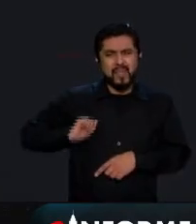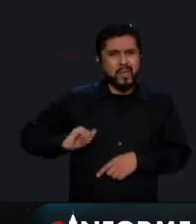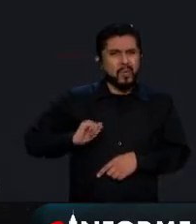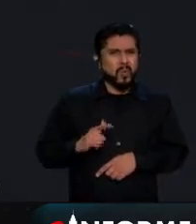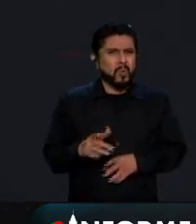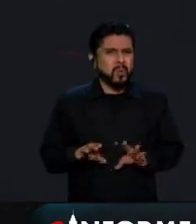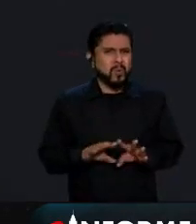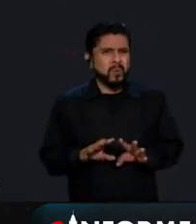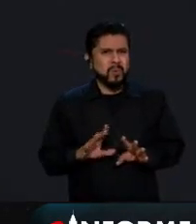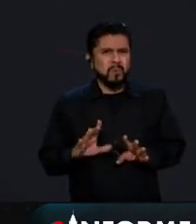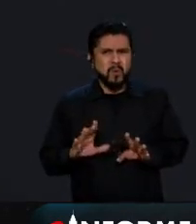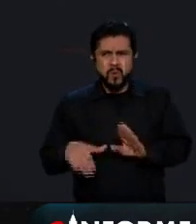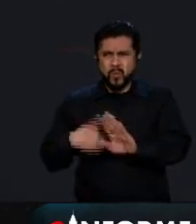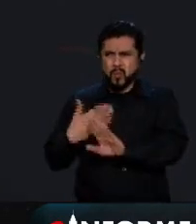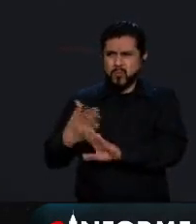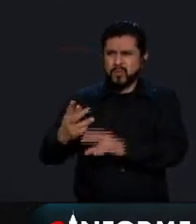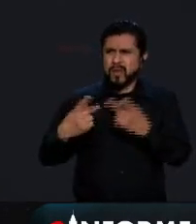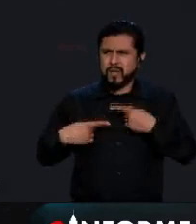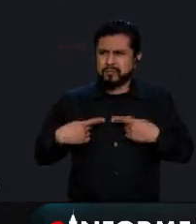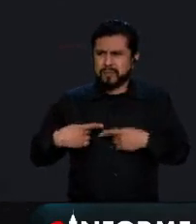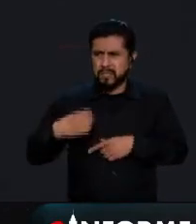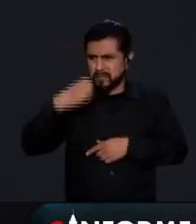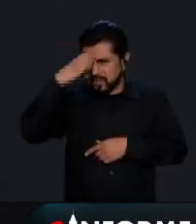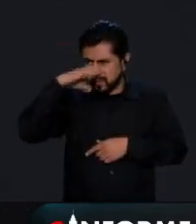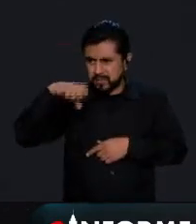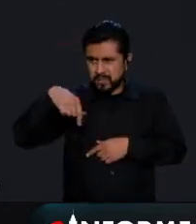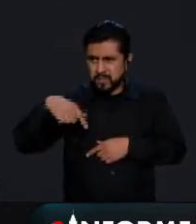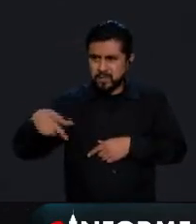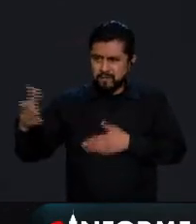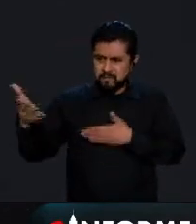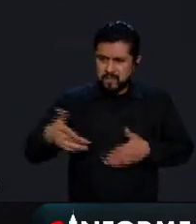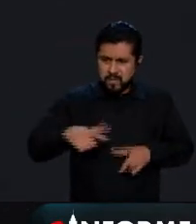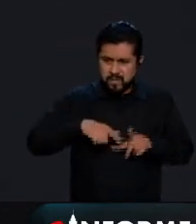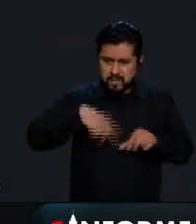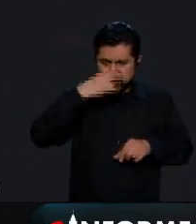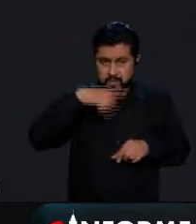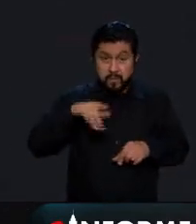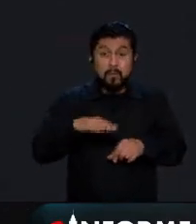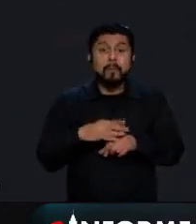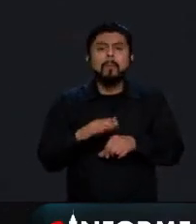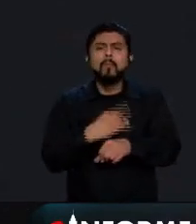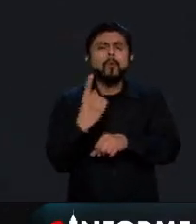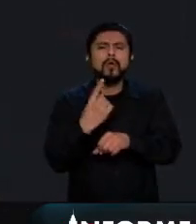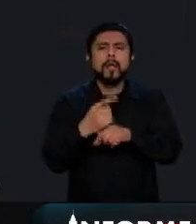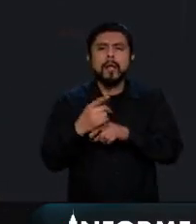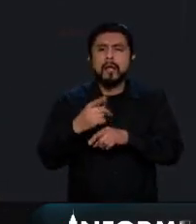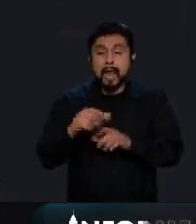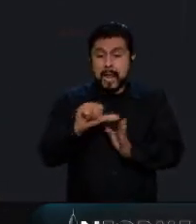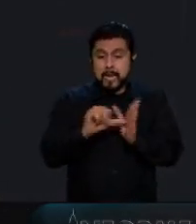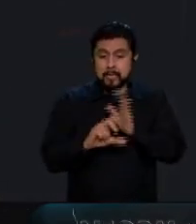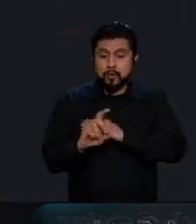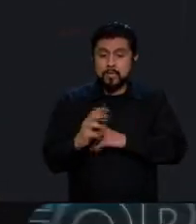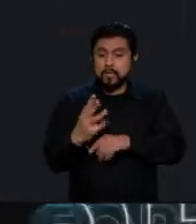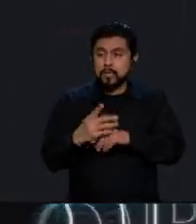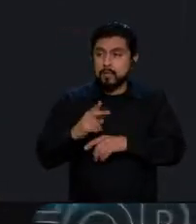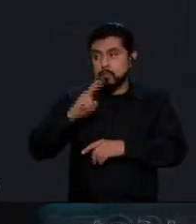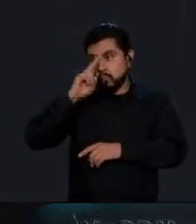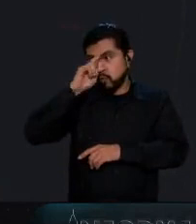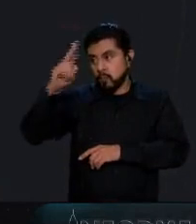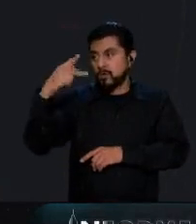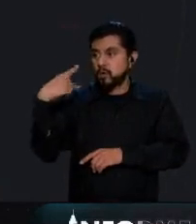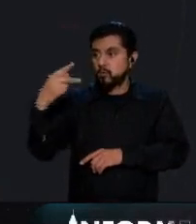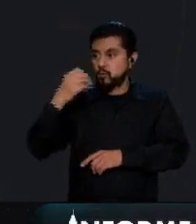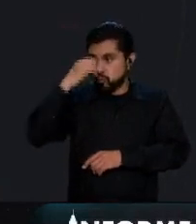permanente hacia los extranjeros que están en nuestro país, porque les impide explícitamente cualquier tipo de expresión